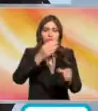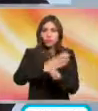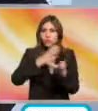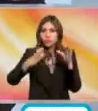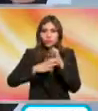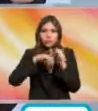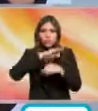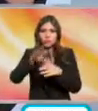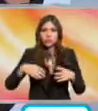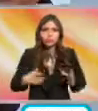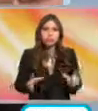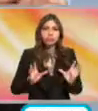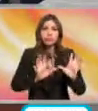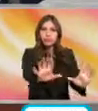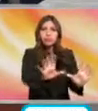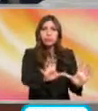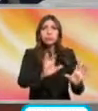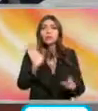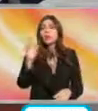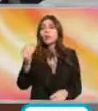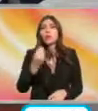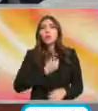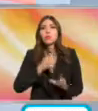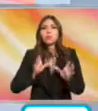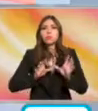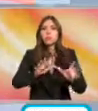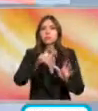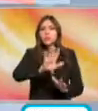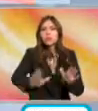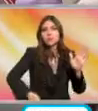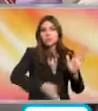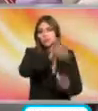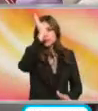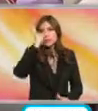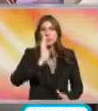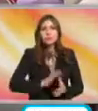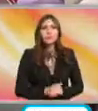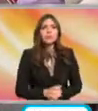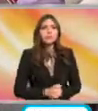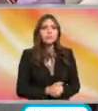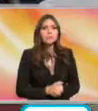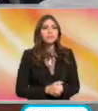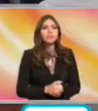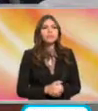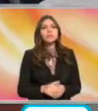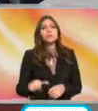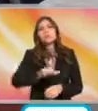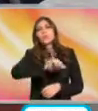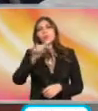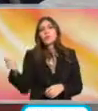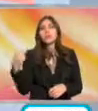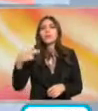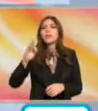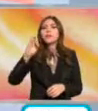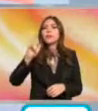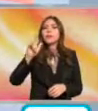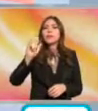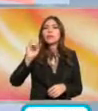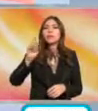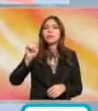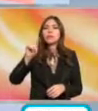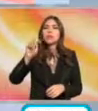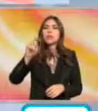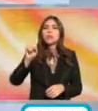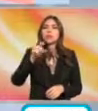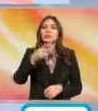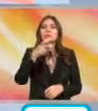cargamento, porque Sí. además sí les decían, bueno, si no resisten, los dejamos que se vayan, ¿no? Y luego estaban los filibusteros, que esos sobre todo andaban por aquí, por